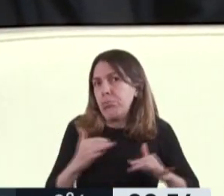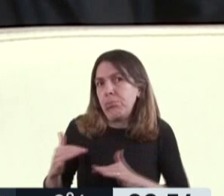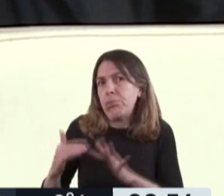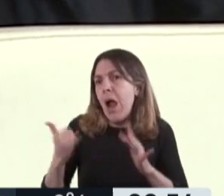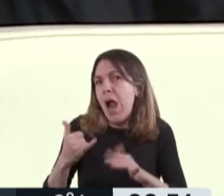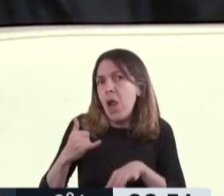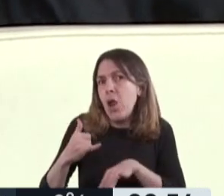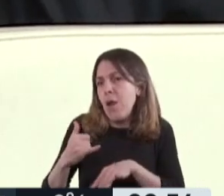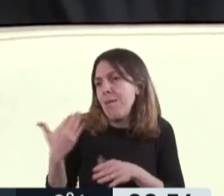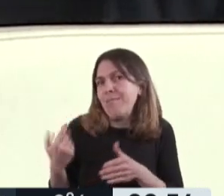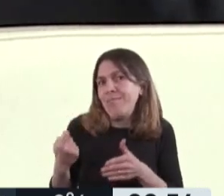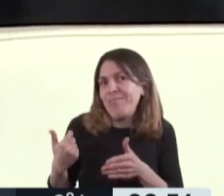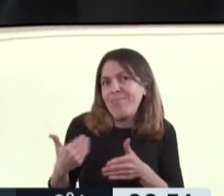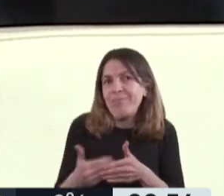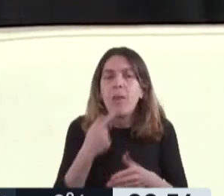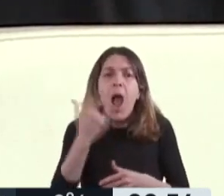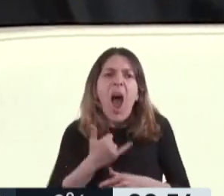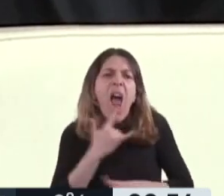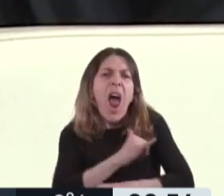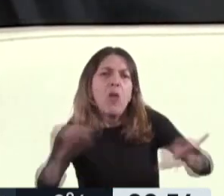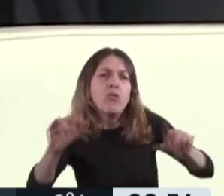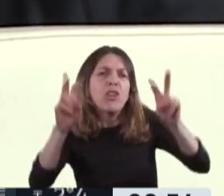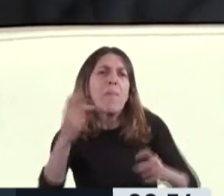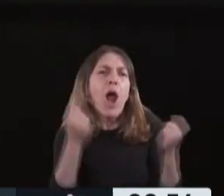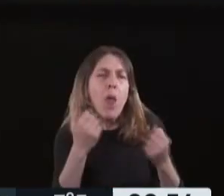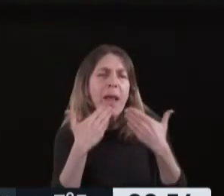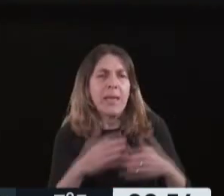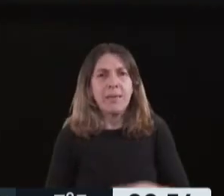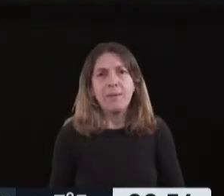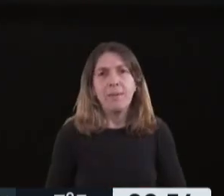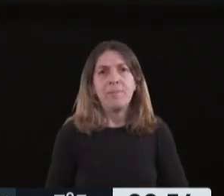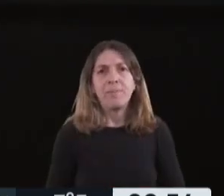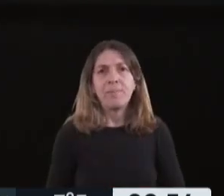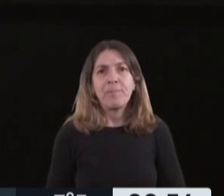últimas horas están previstos nuevos anuncios en materia económica gracias